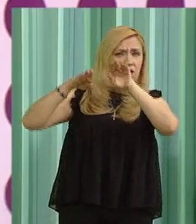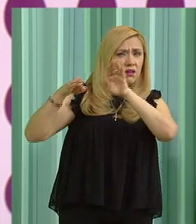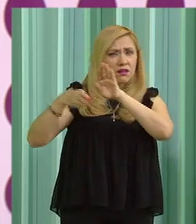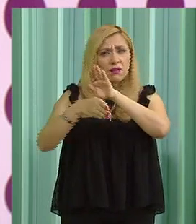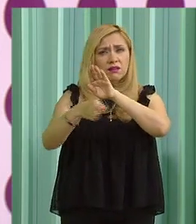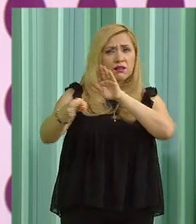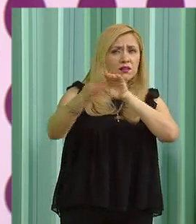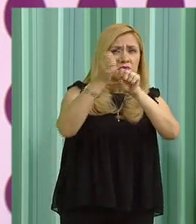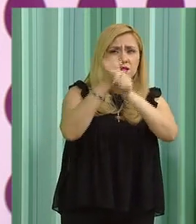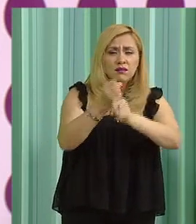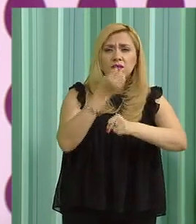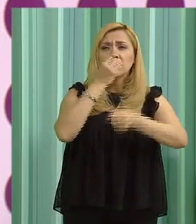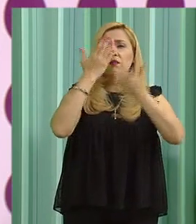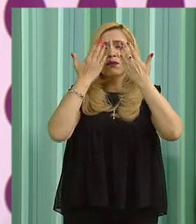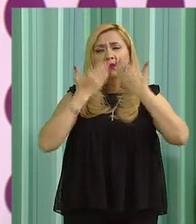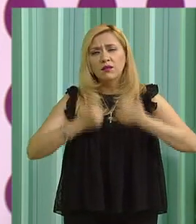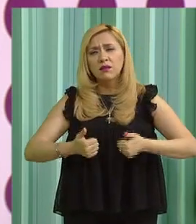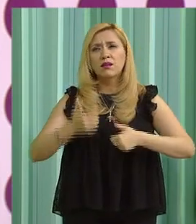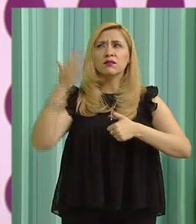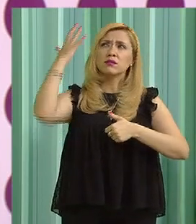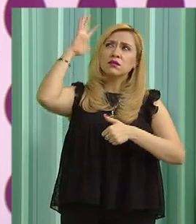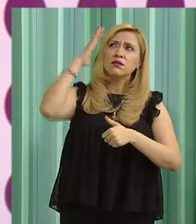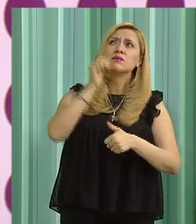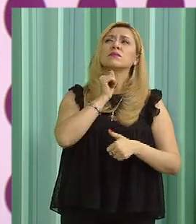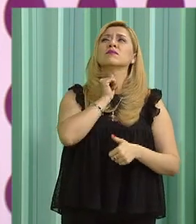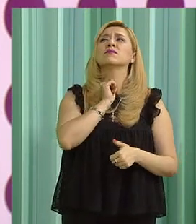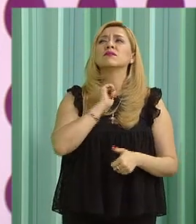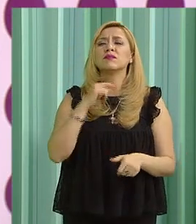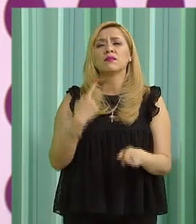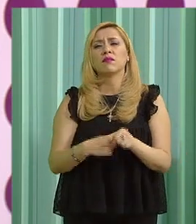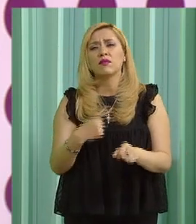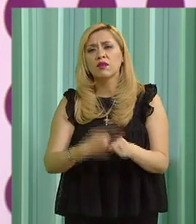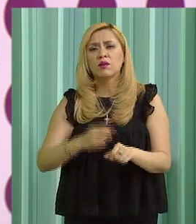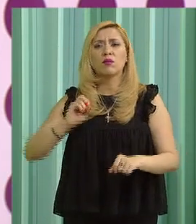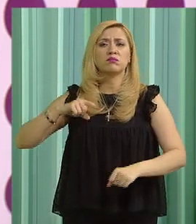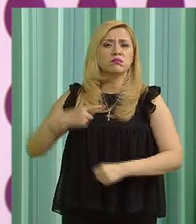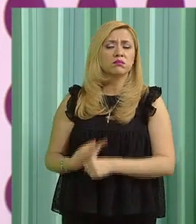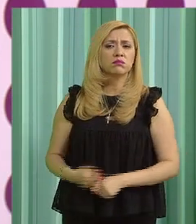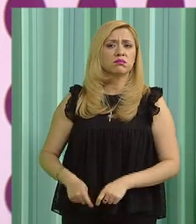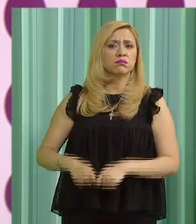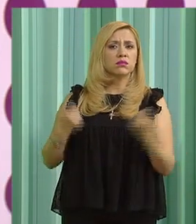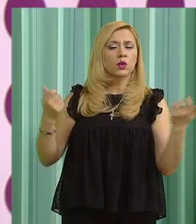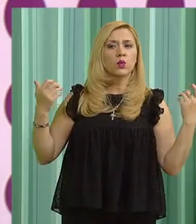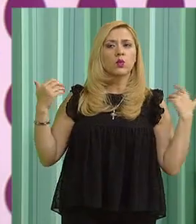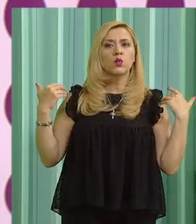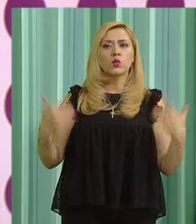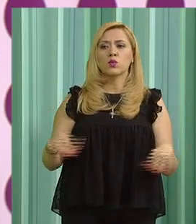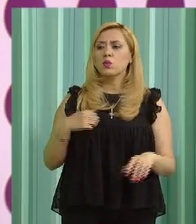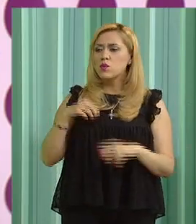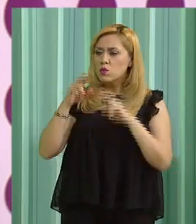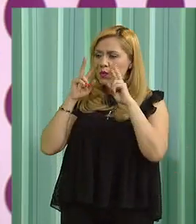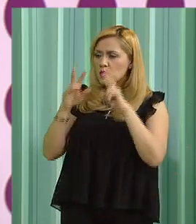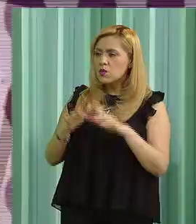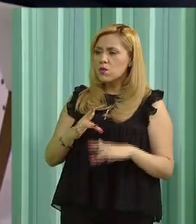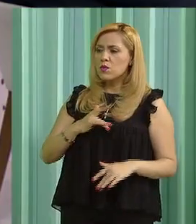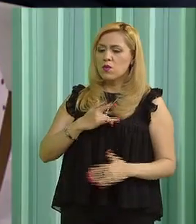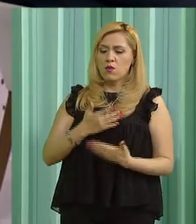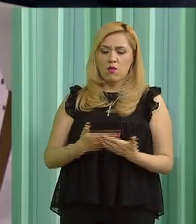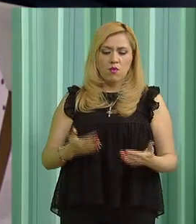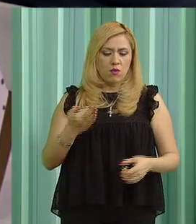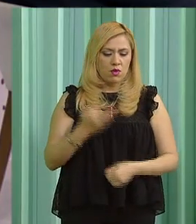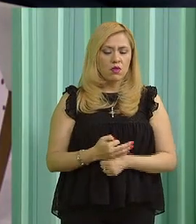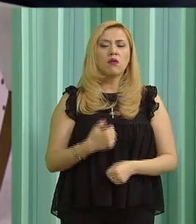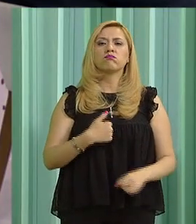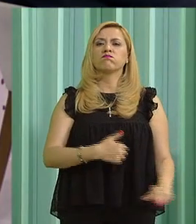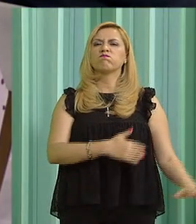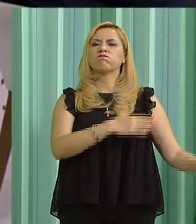salían. Entonces, pues ya me quedé ahí de voluntaria y me empecé a involucrar con otras organizaciones y pues hasta el momento pues estoy muy comprometida justo